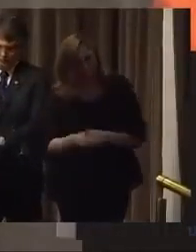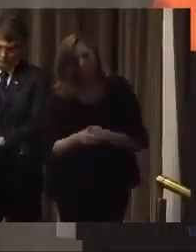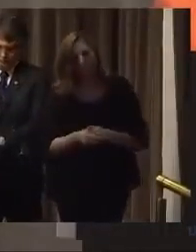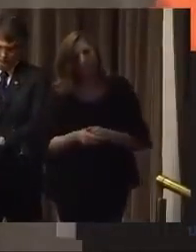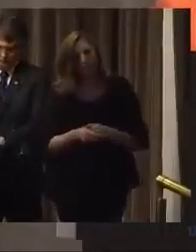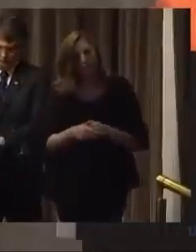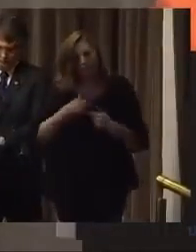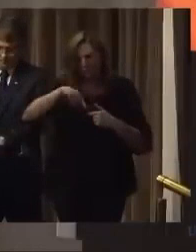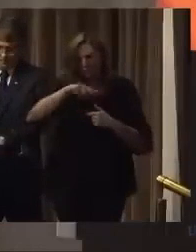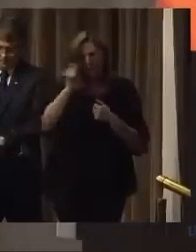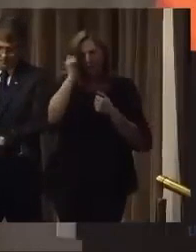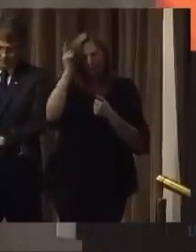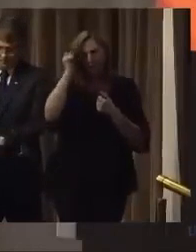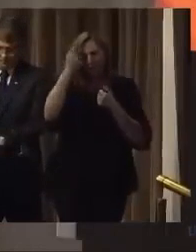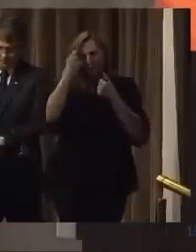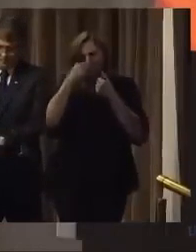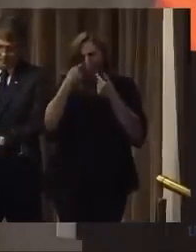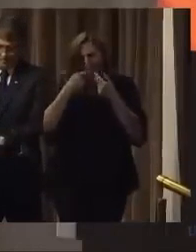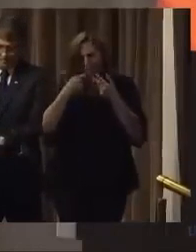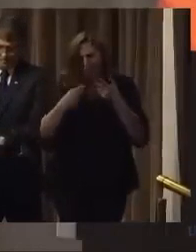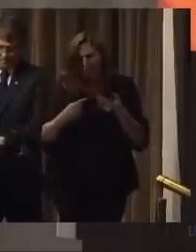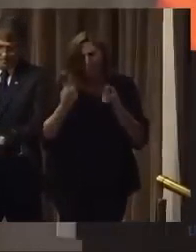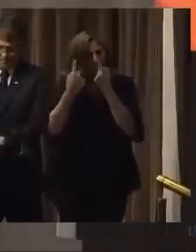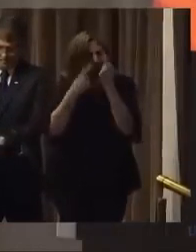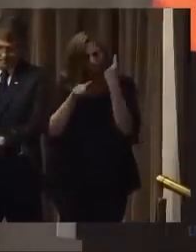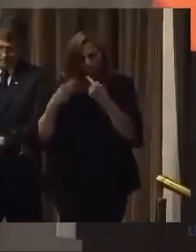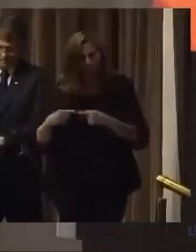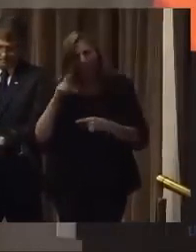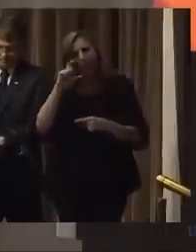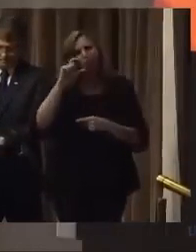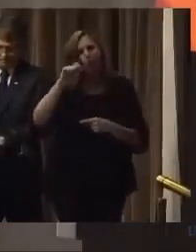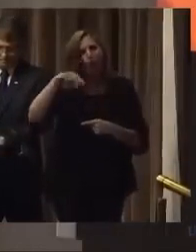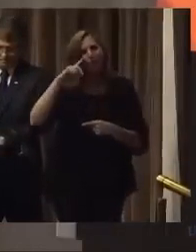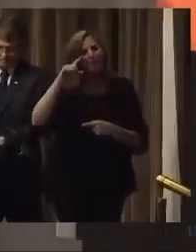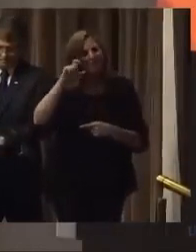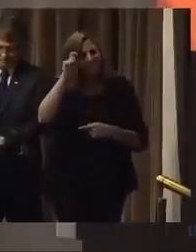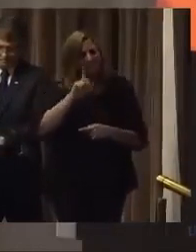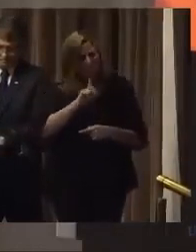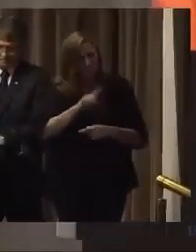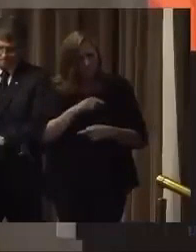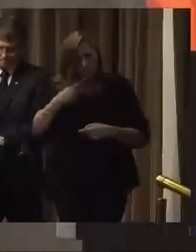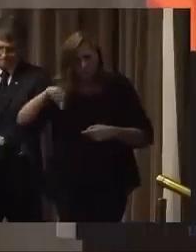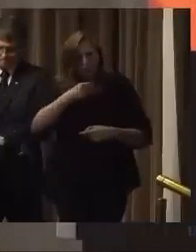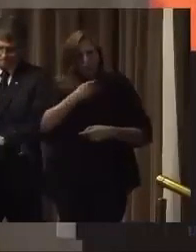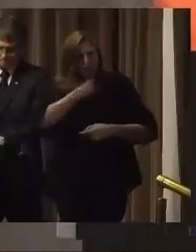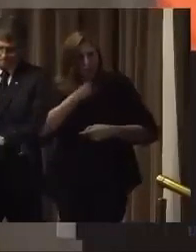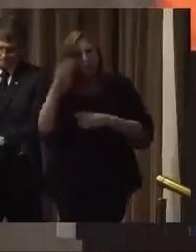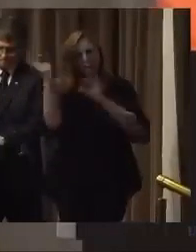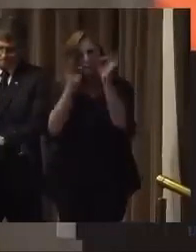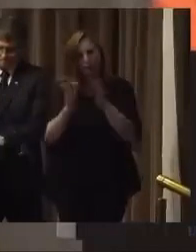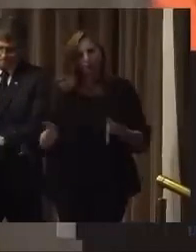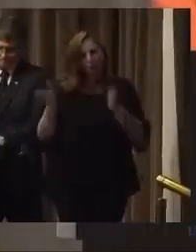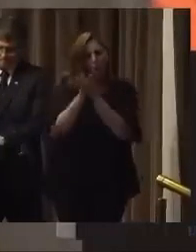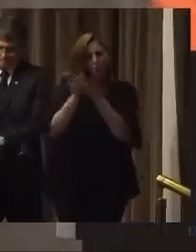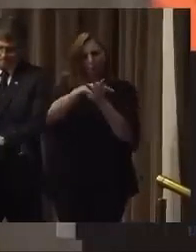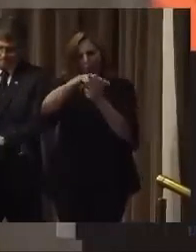con nuestros institutos científicos. Las queremos a las universidades y al CONICET sentadas y planificando con nosotros, volviendo a mirar en el largo